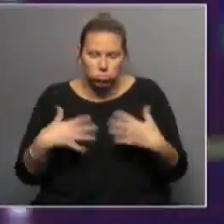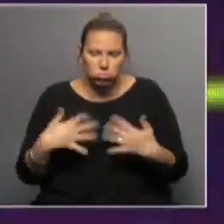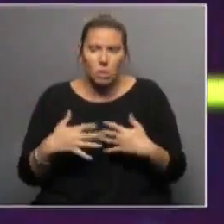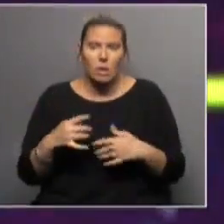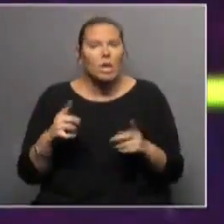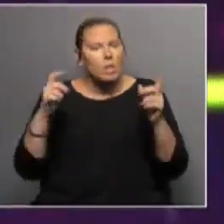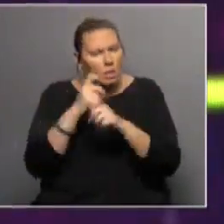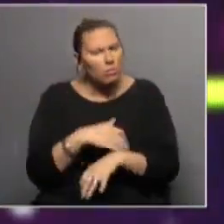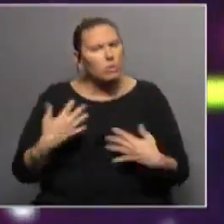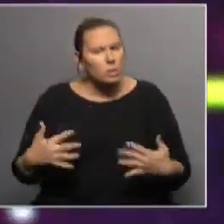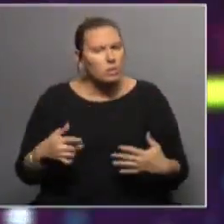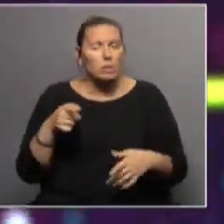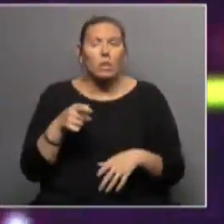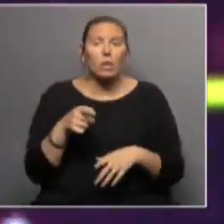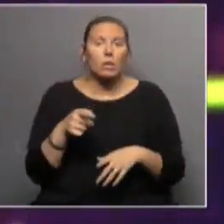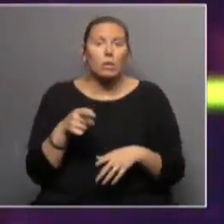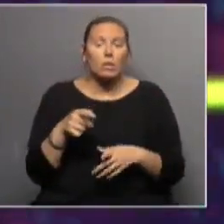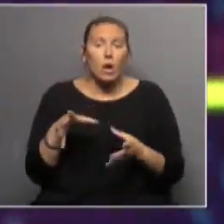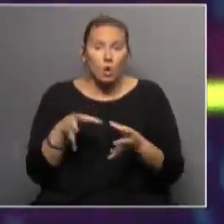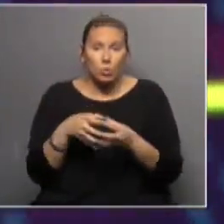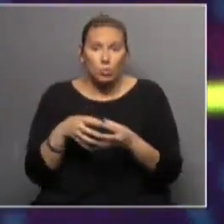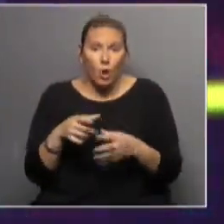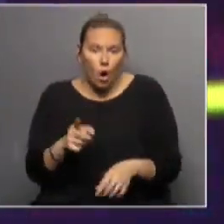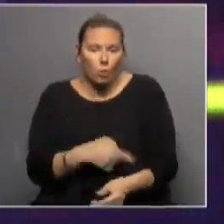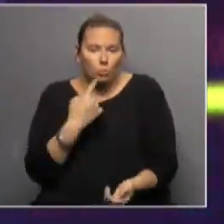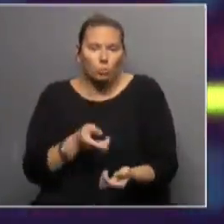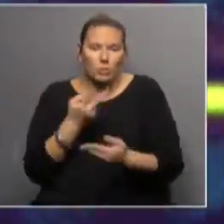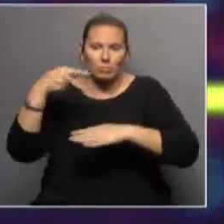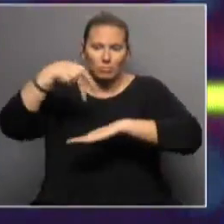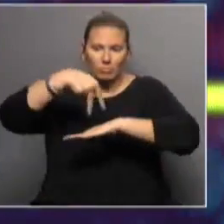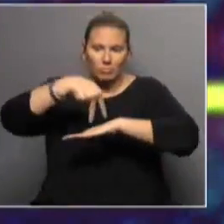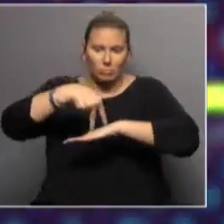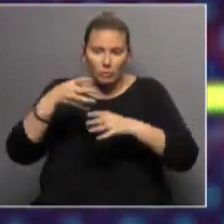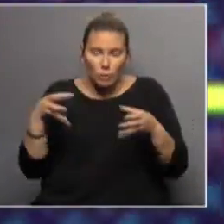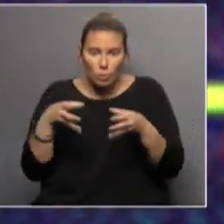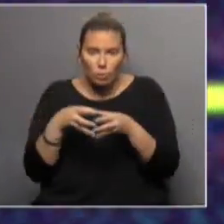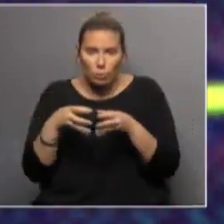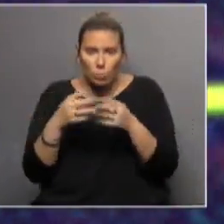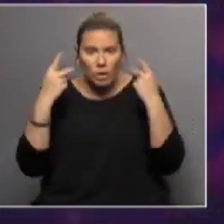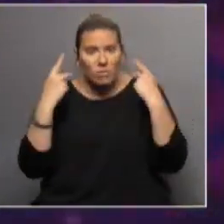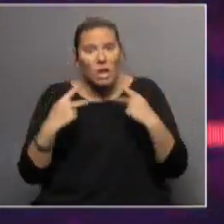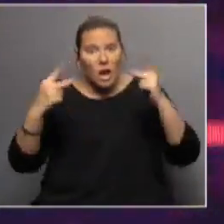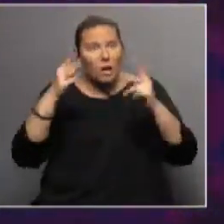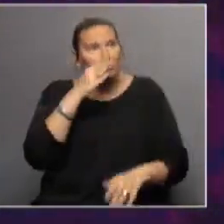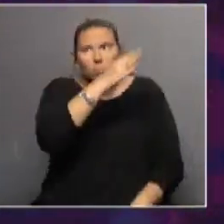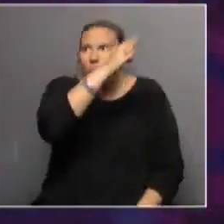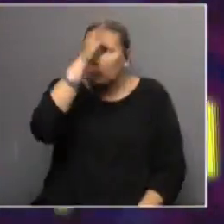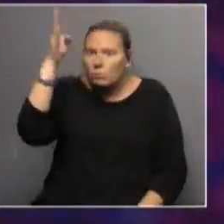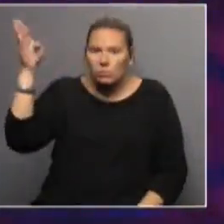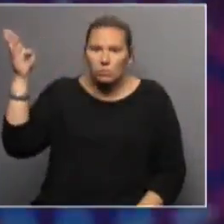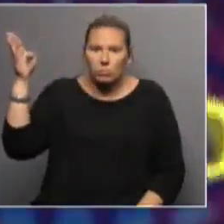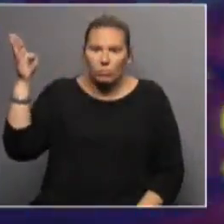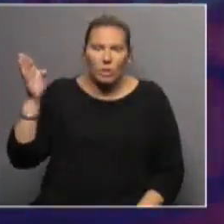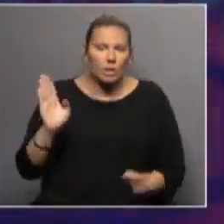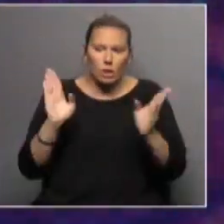es bravo, ¿no? Para ellos que están acostumbrados a subir al escenario y No Te Va a Gustar, una banda que viaja tanto, que gira tanto y que